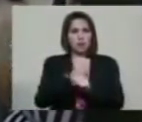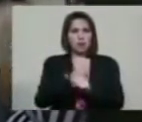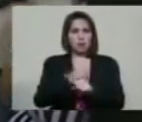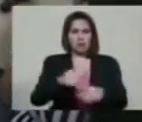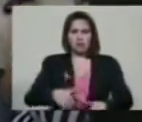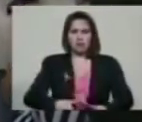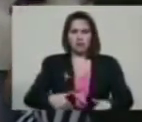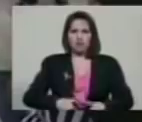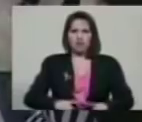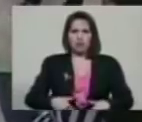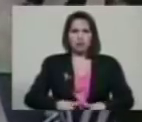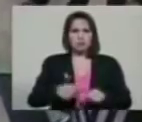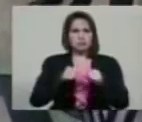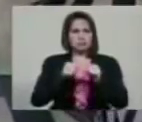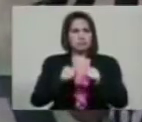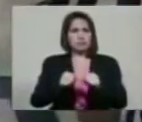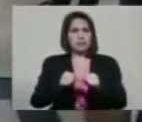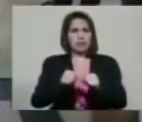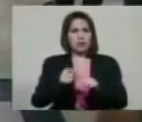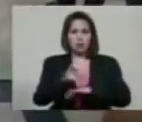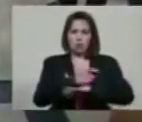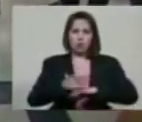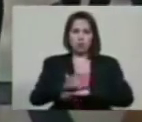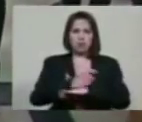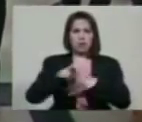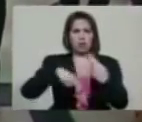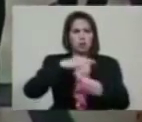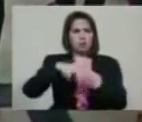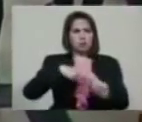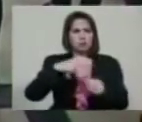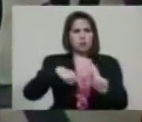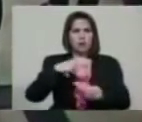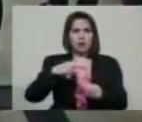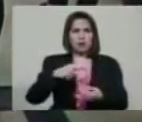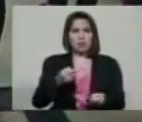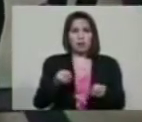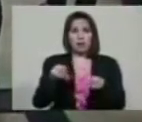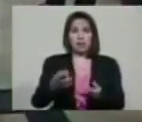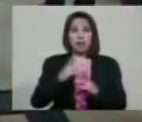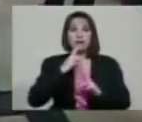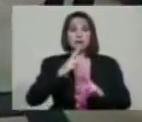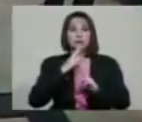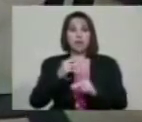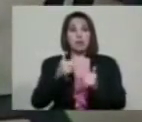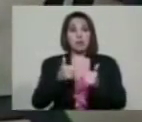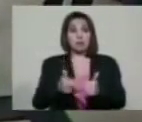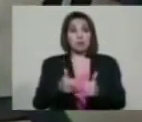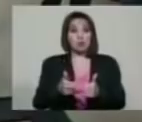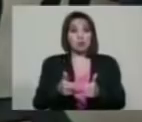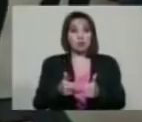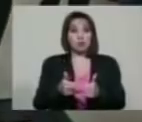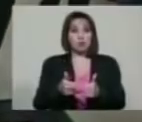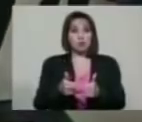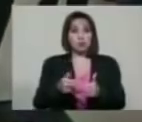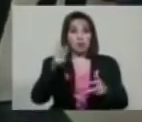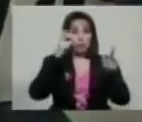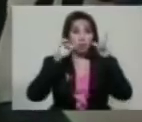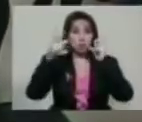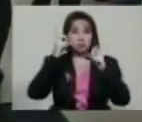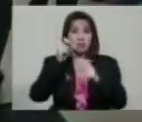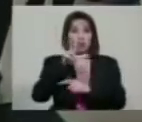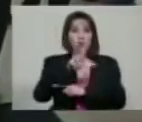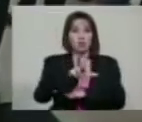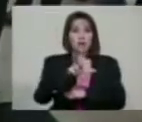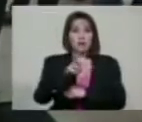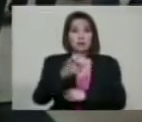constante del gobierno revolucionario para poder tener estos resultados en esta oportunidad, como ya lo hemos escuchado, 3 medallas